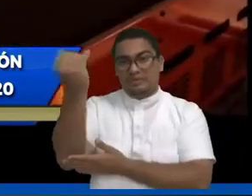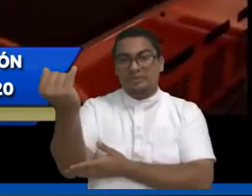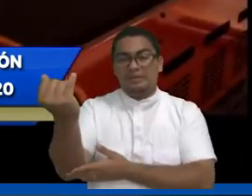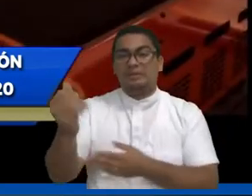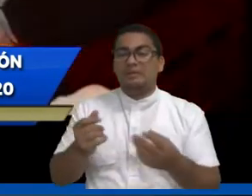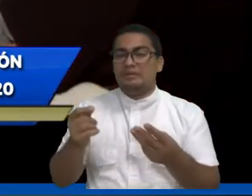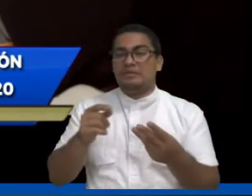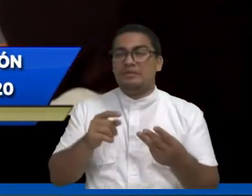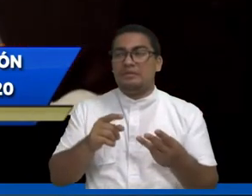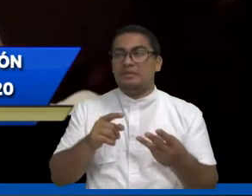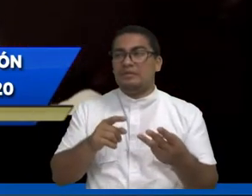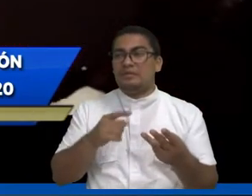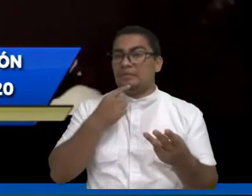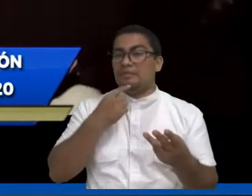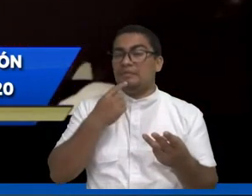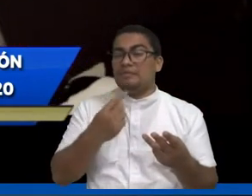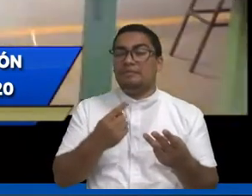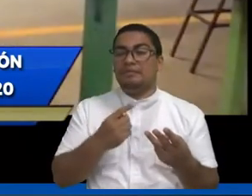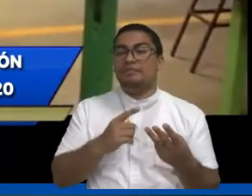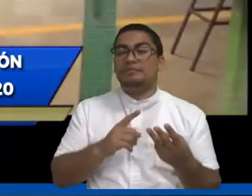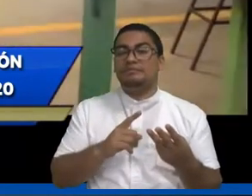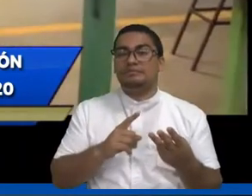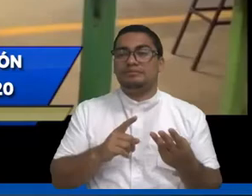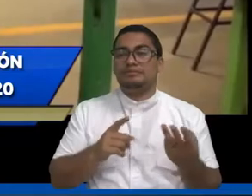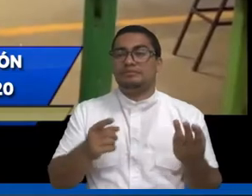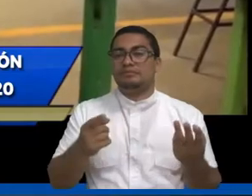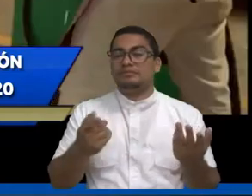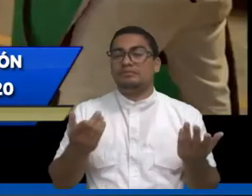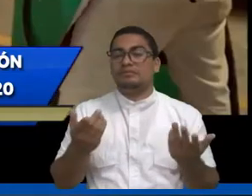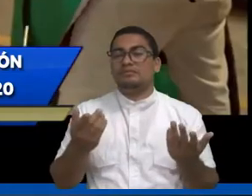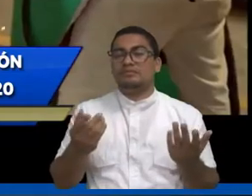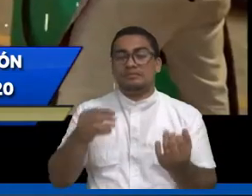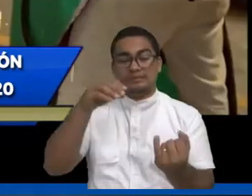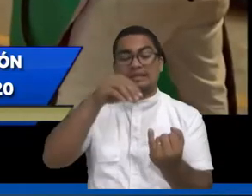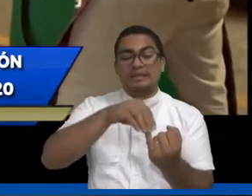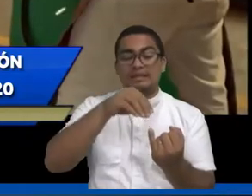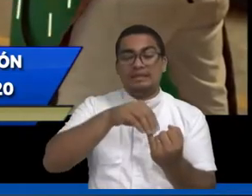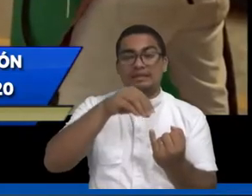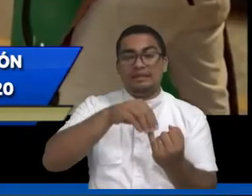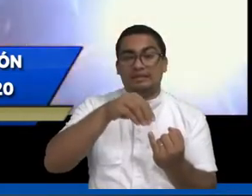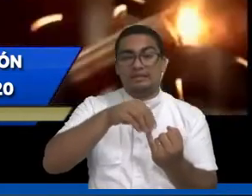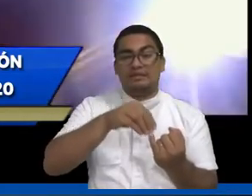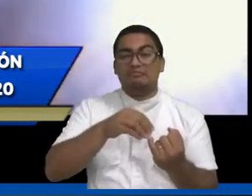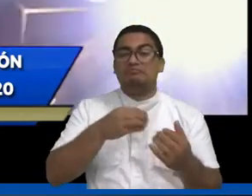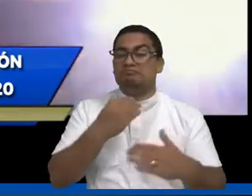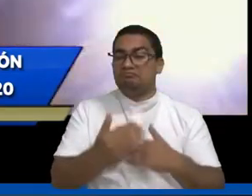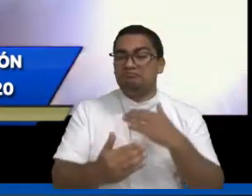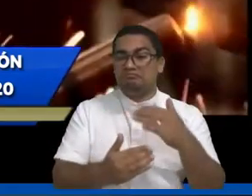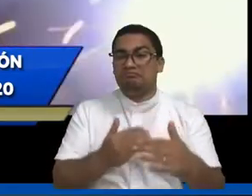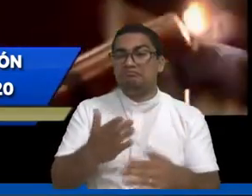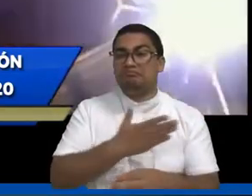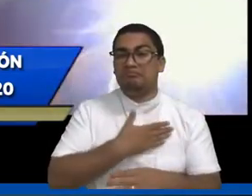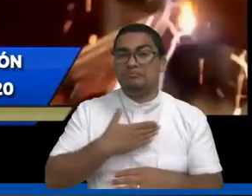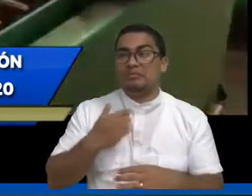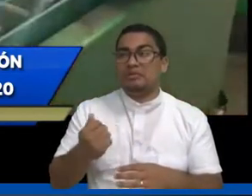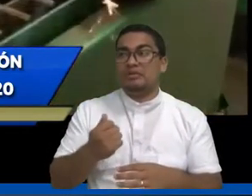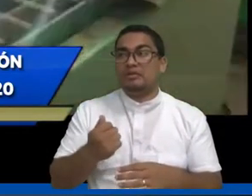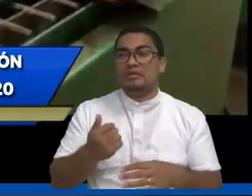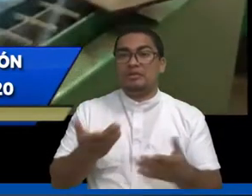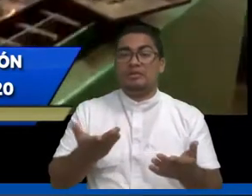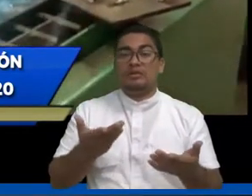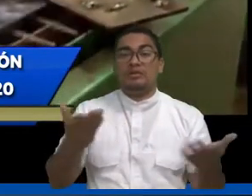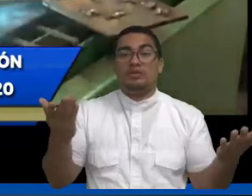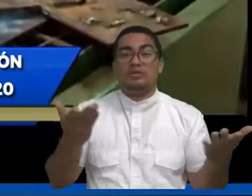tenés que crecer tecnológicamente data nosotros hemos venido mejorando en términos de tecnología aplicando